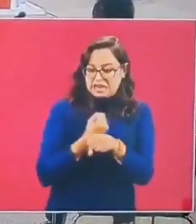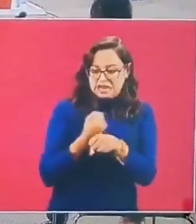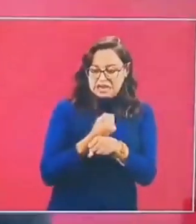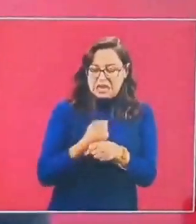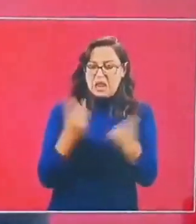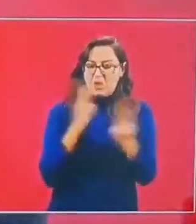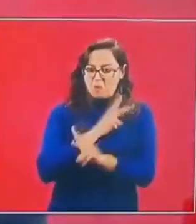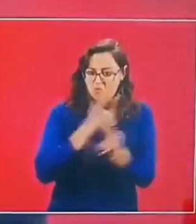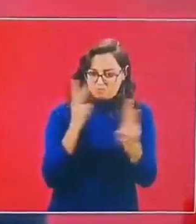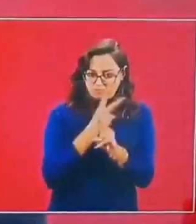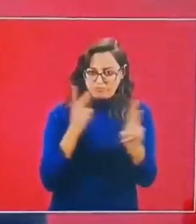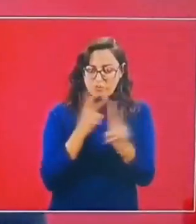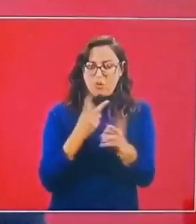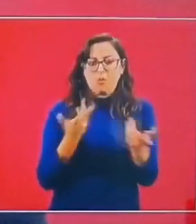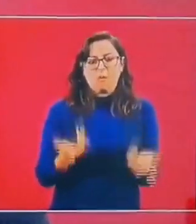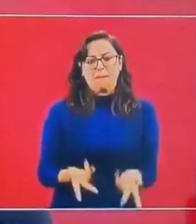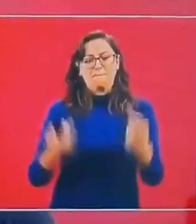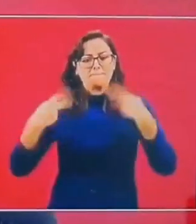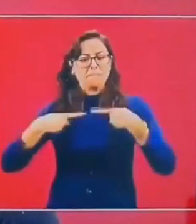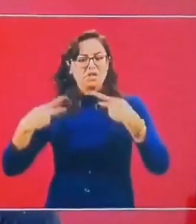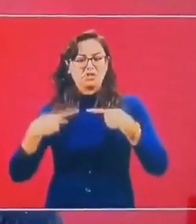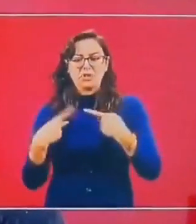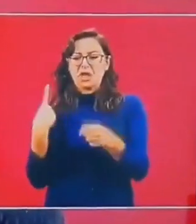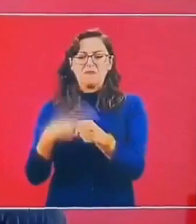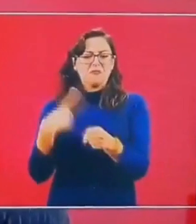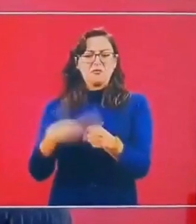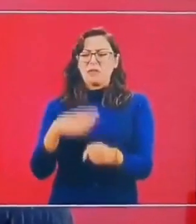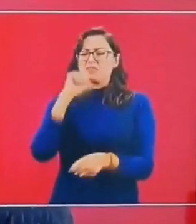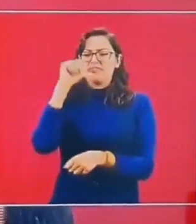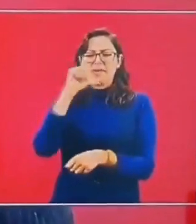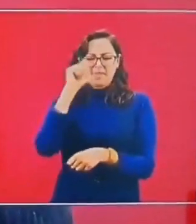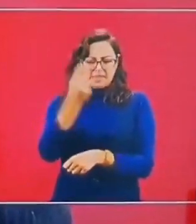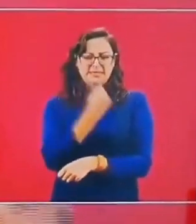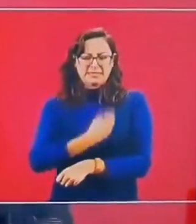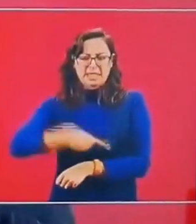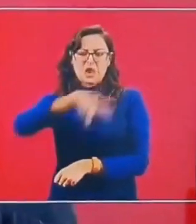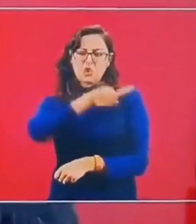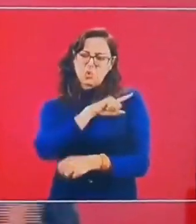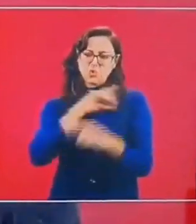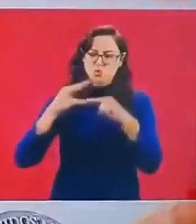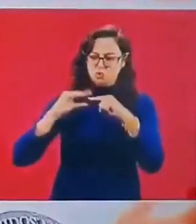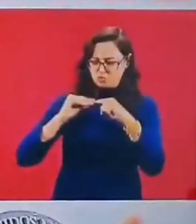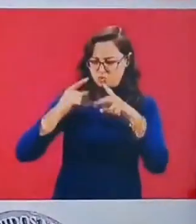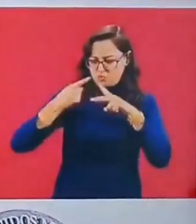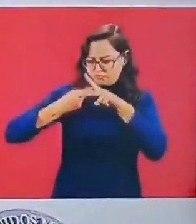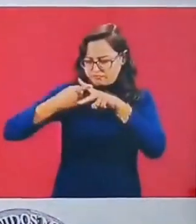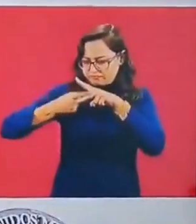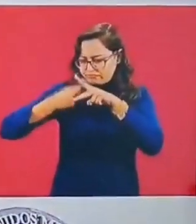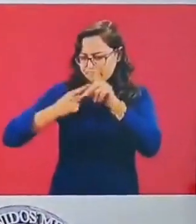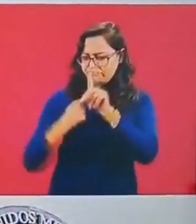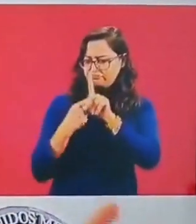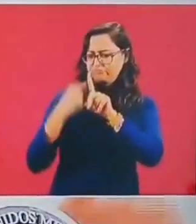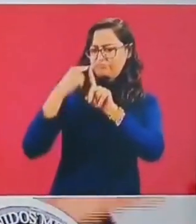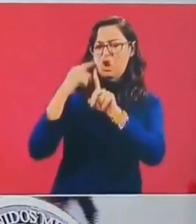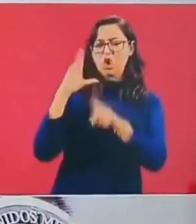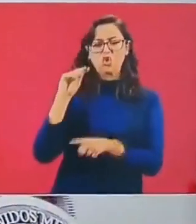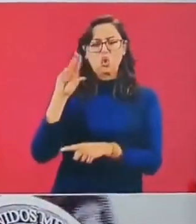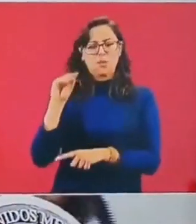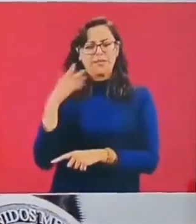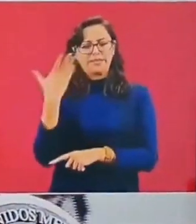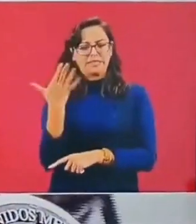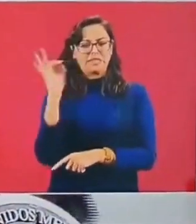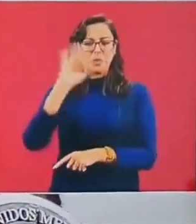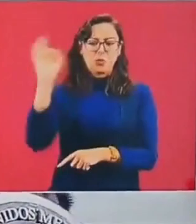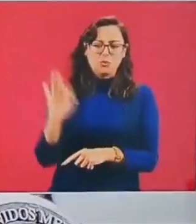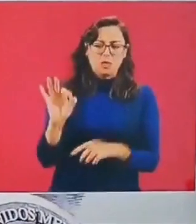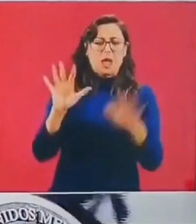valores comunes en personas que no tienen enfermedades pulmonares crónicas están por arriba del 95%. En